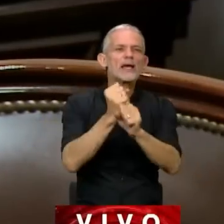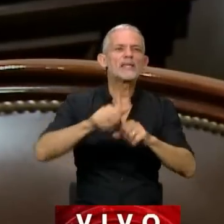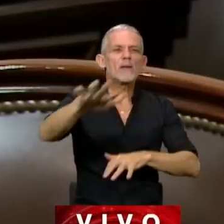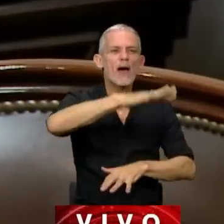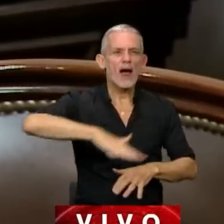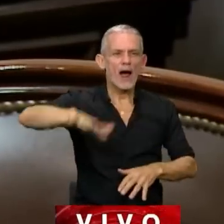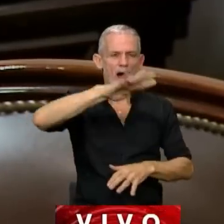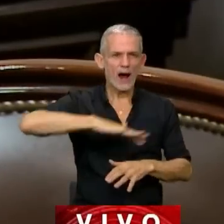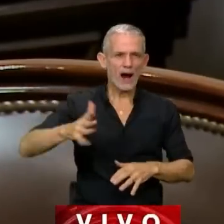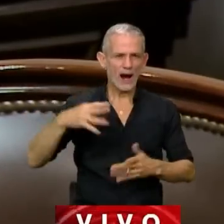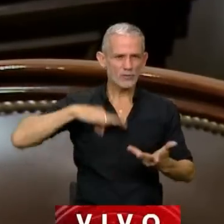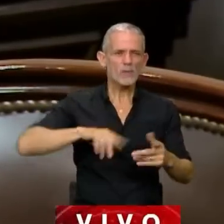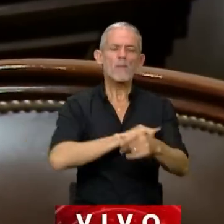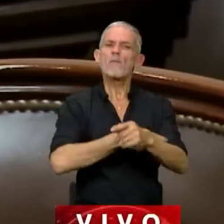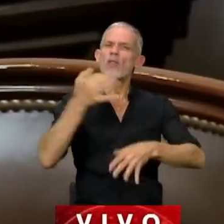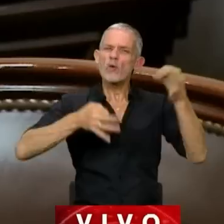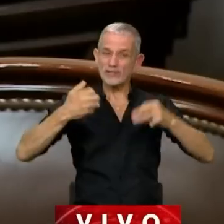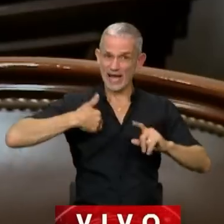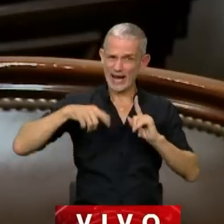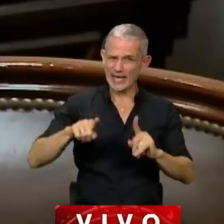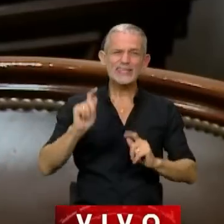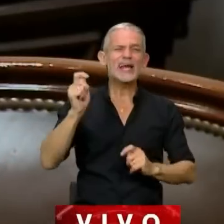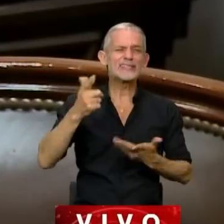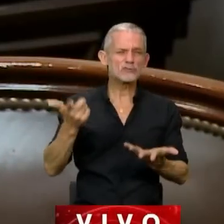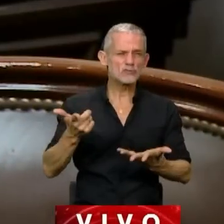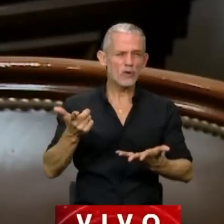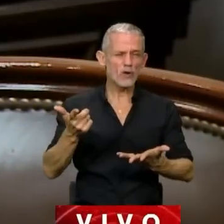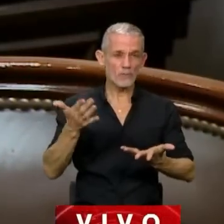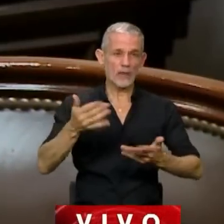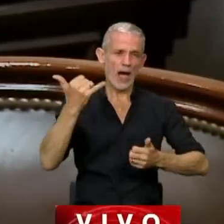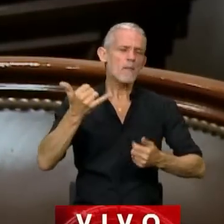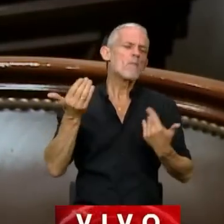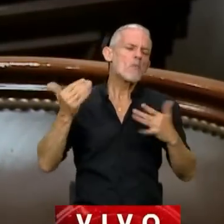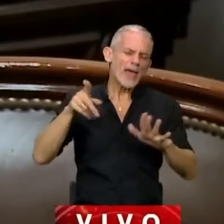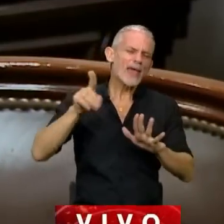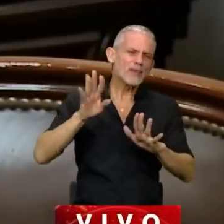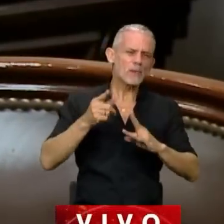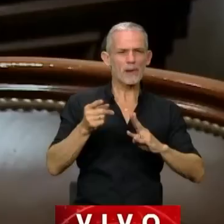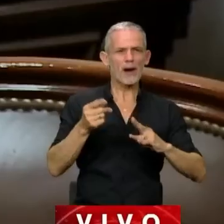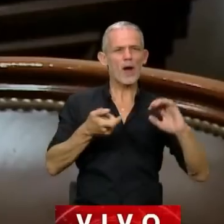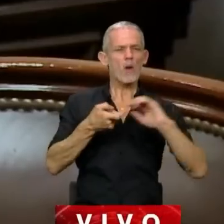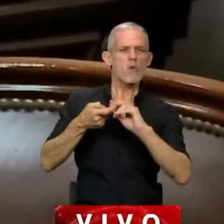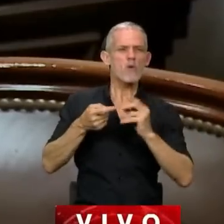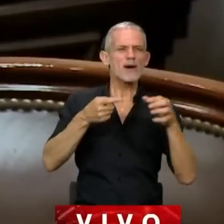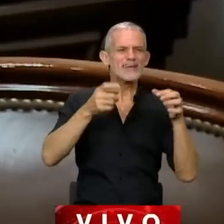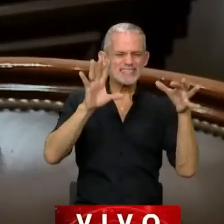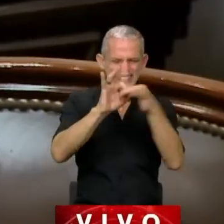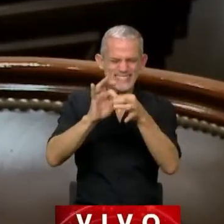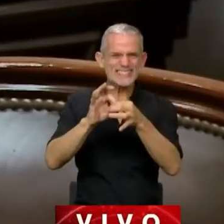trabajadores. Porque el Poder Judicial en la Argentina tiene la posibilidad del enganche.